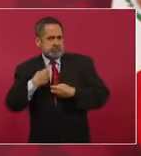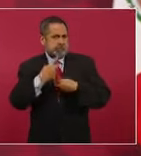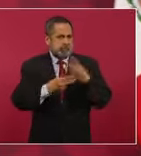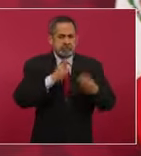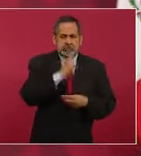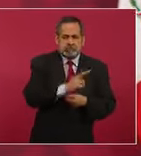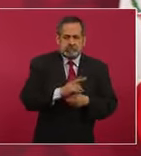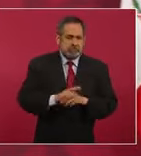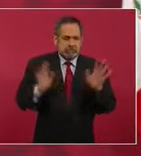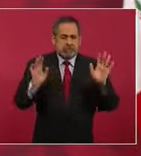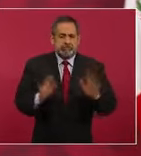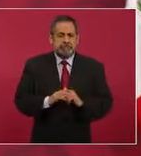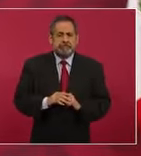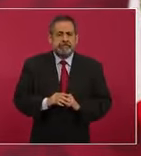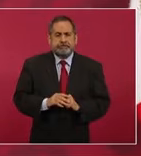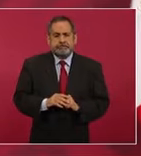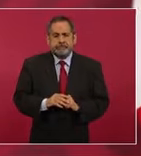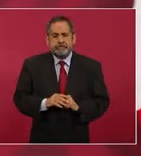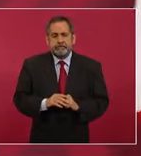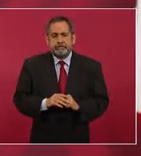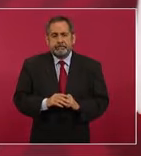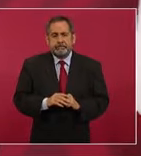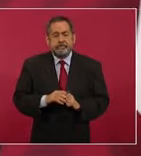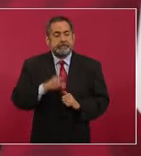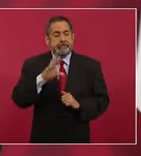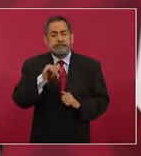que no digan de que